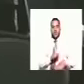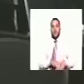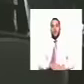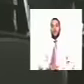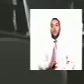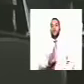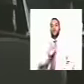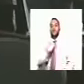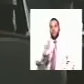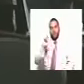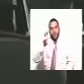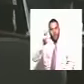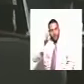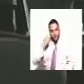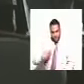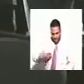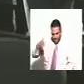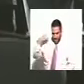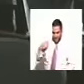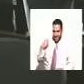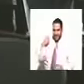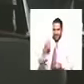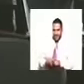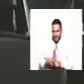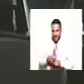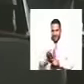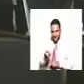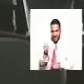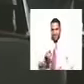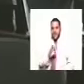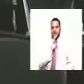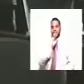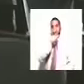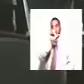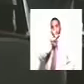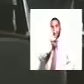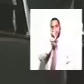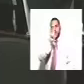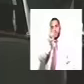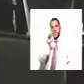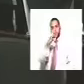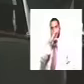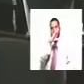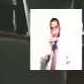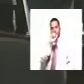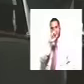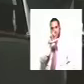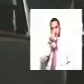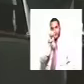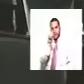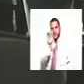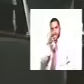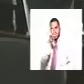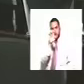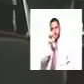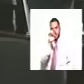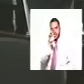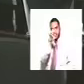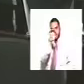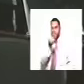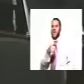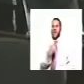el gobierno que presidí y a través de Luis Carlos Restrepo dijo que había que reparar a las